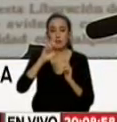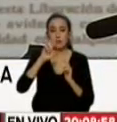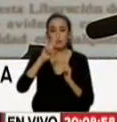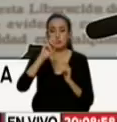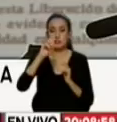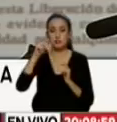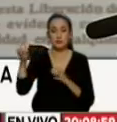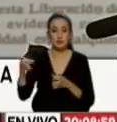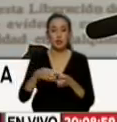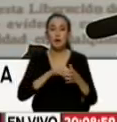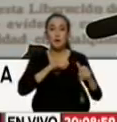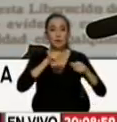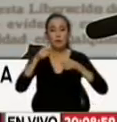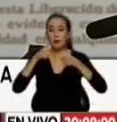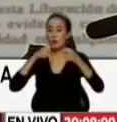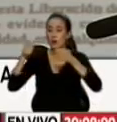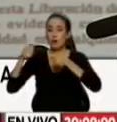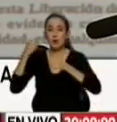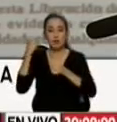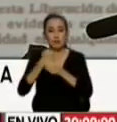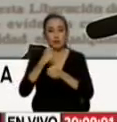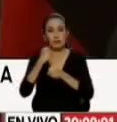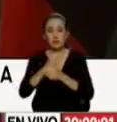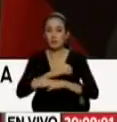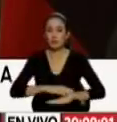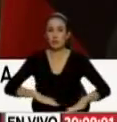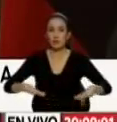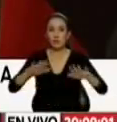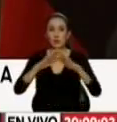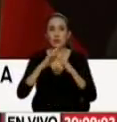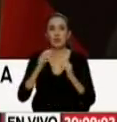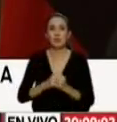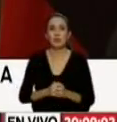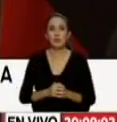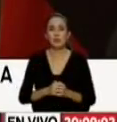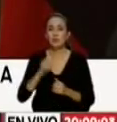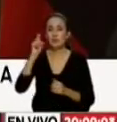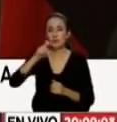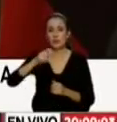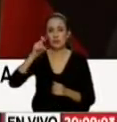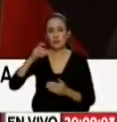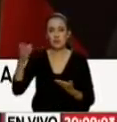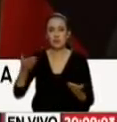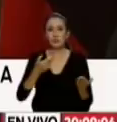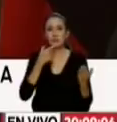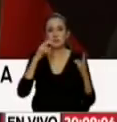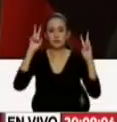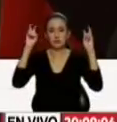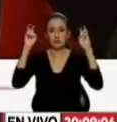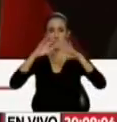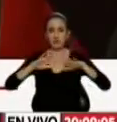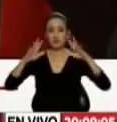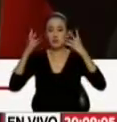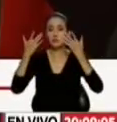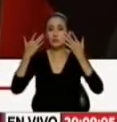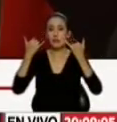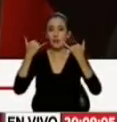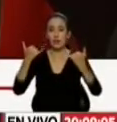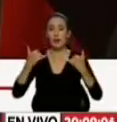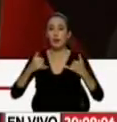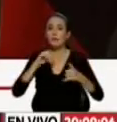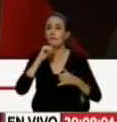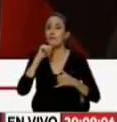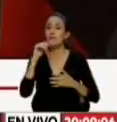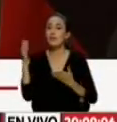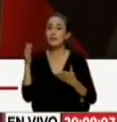conocer los mecanismos de defensa en los que trabaja la institución. Debe versar necesariamente sobre temas relativos a la falta